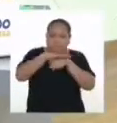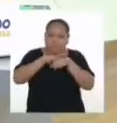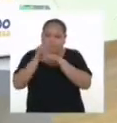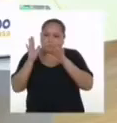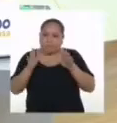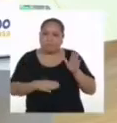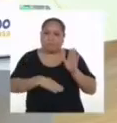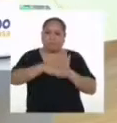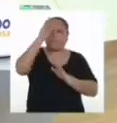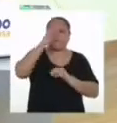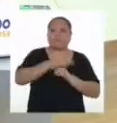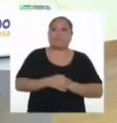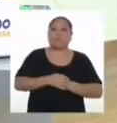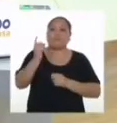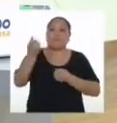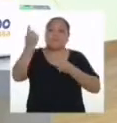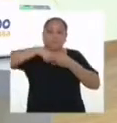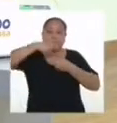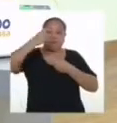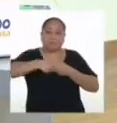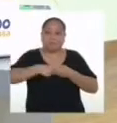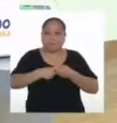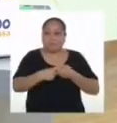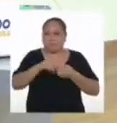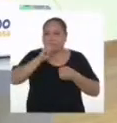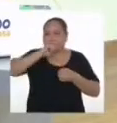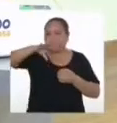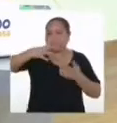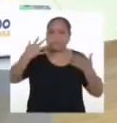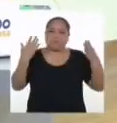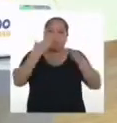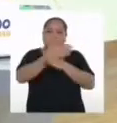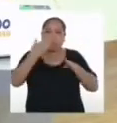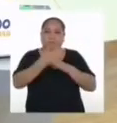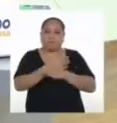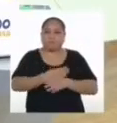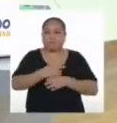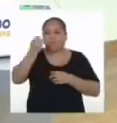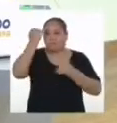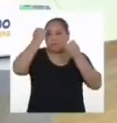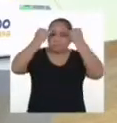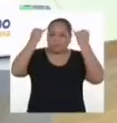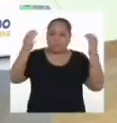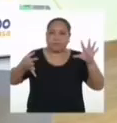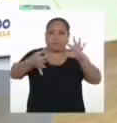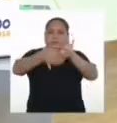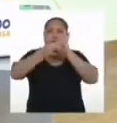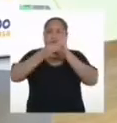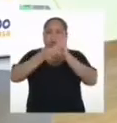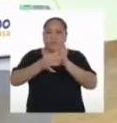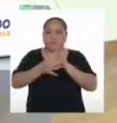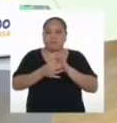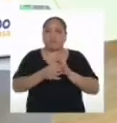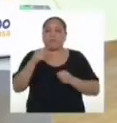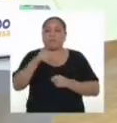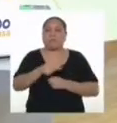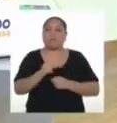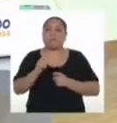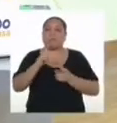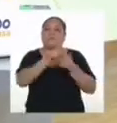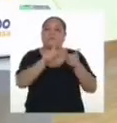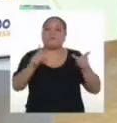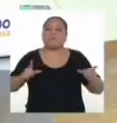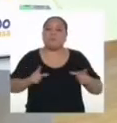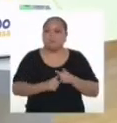de las cuencas, de carácter participativo, concertado y transectorial con alianzas estratégicas, las convierte en escenarios